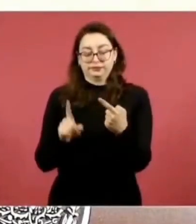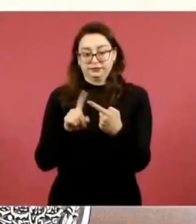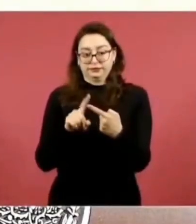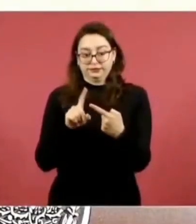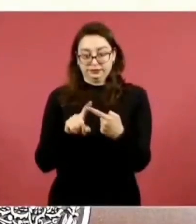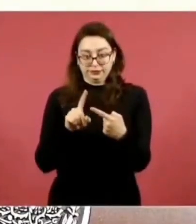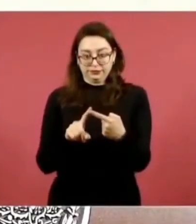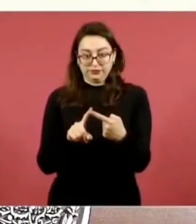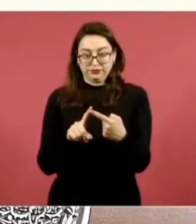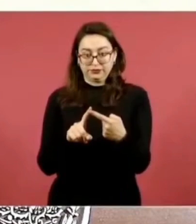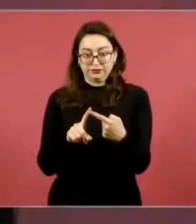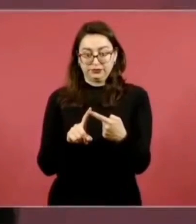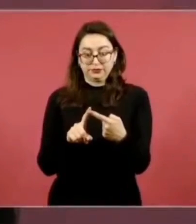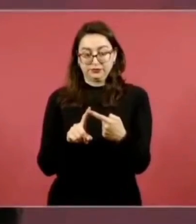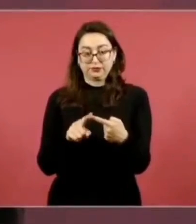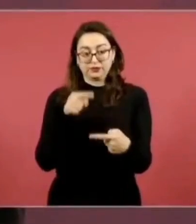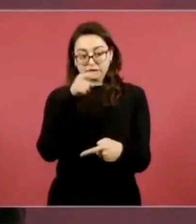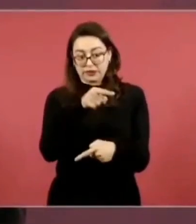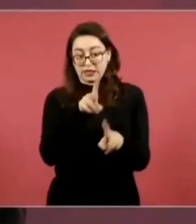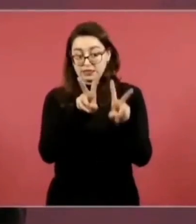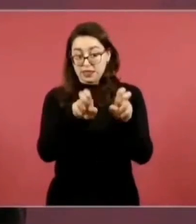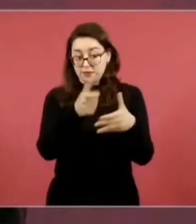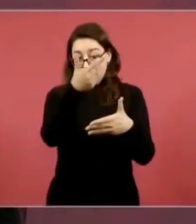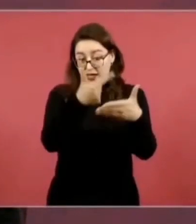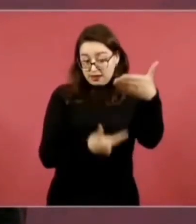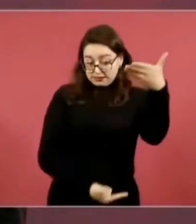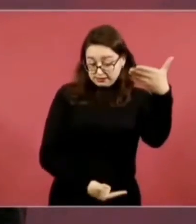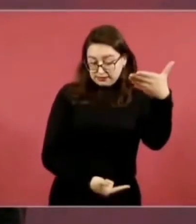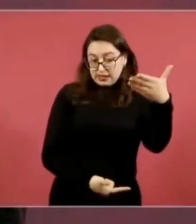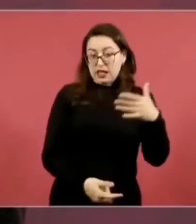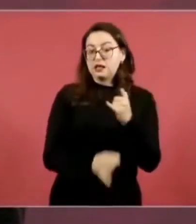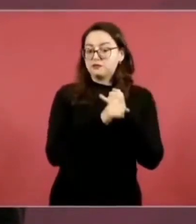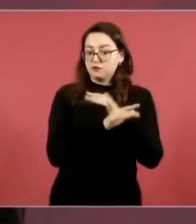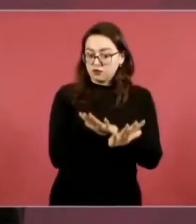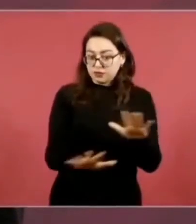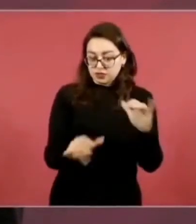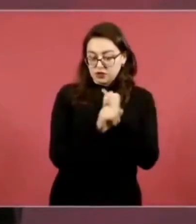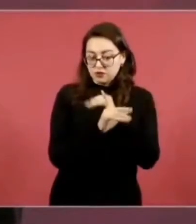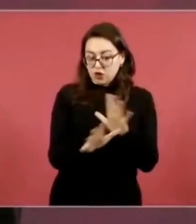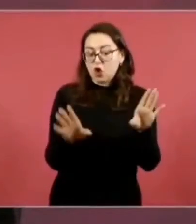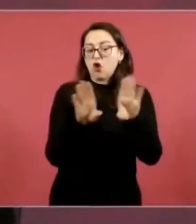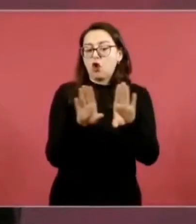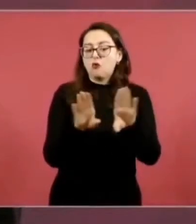que se siga informando sobre el método